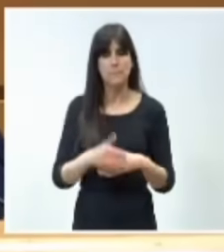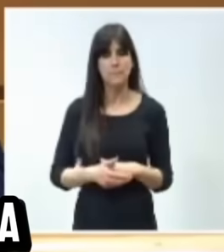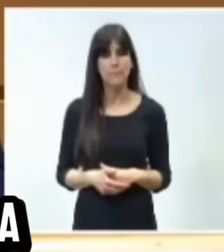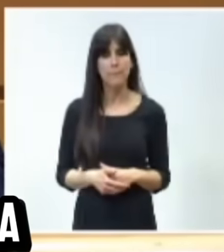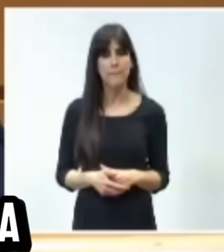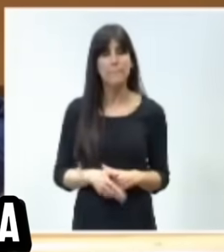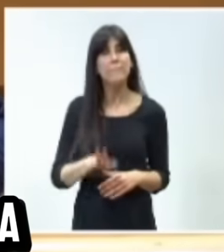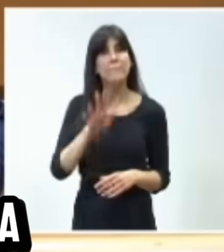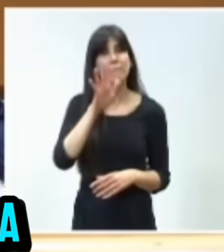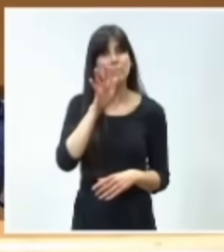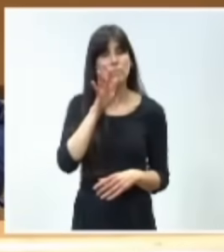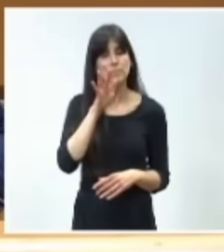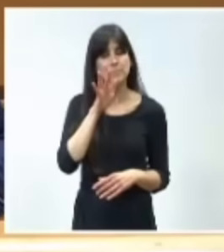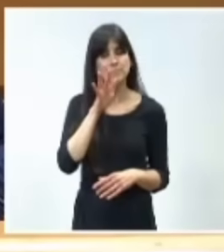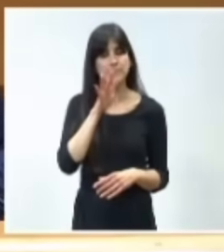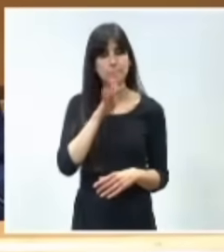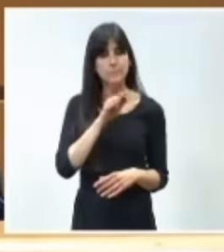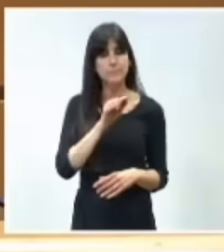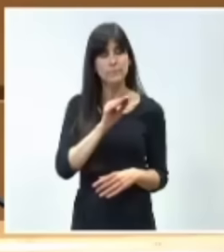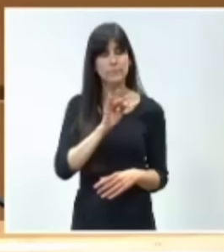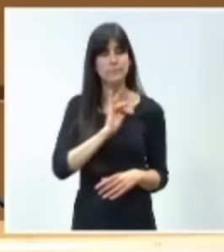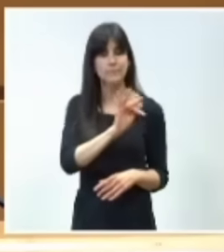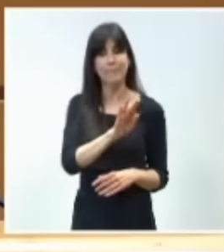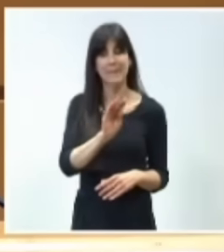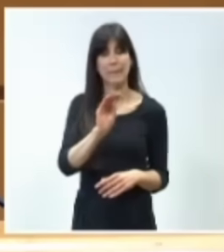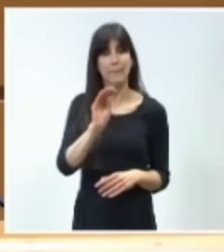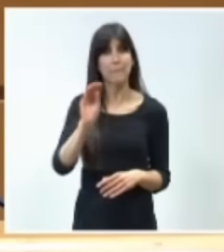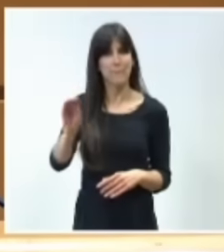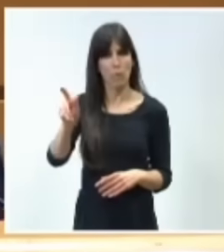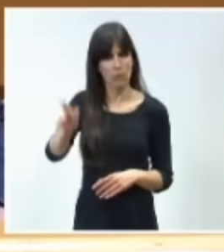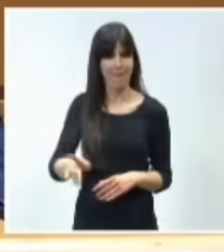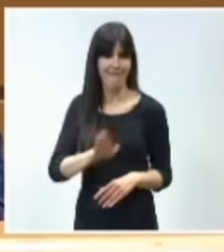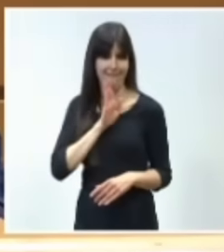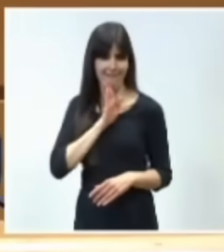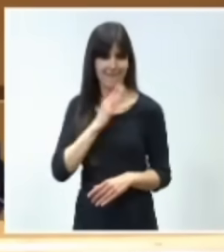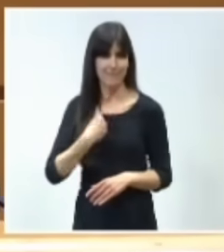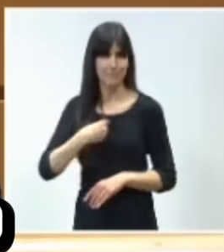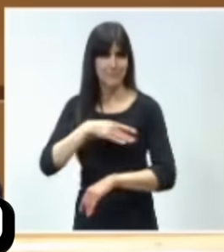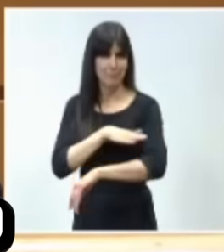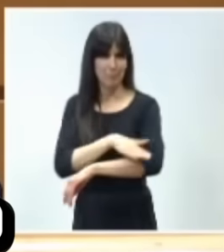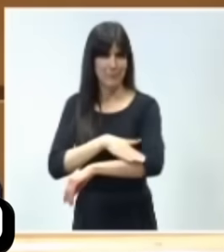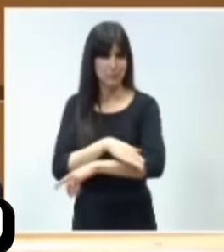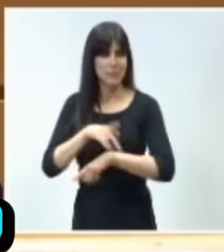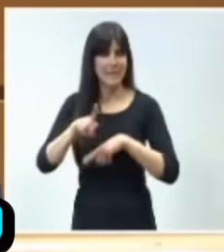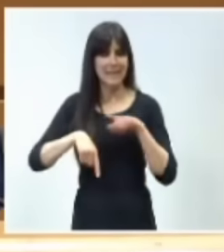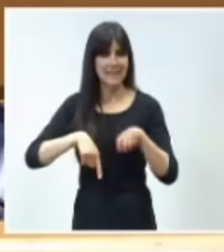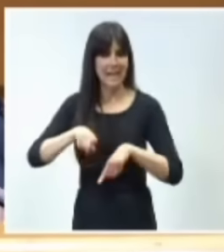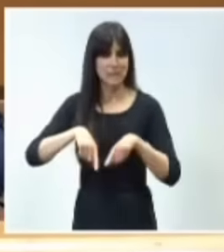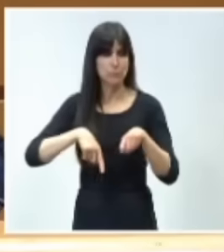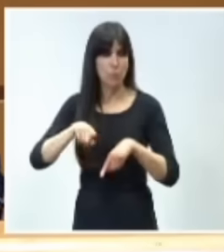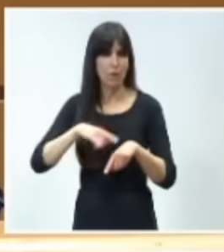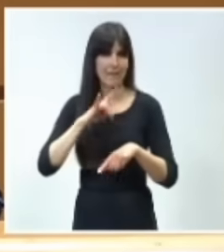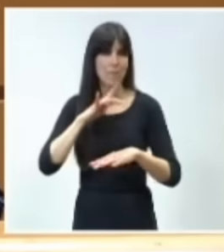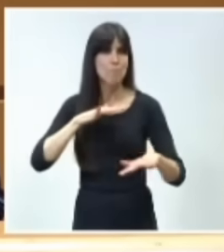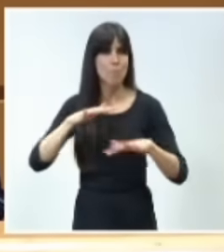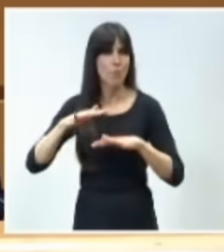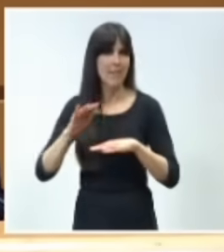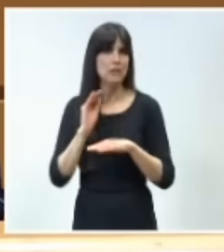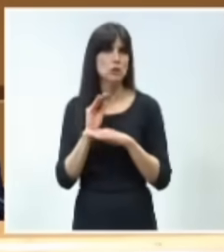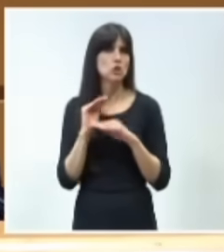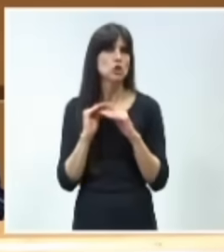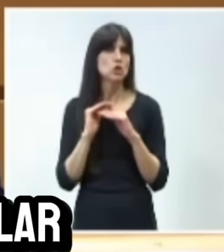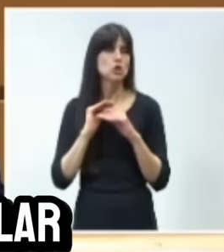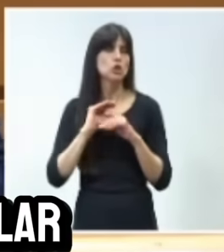A continuación, le corresponde formular la siguiente pregunta dirigida igualmente al ministro de Transportes y Movilidad Sostenible,